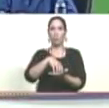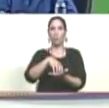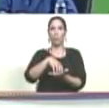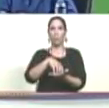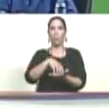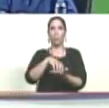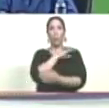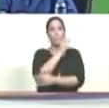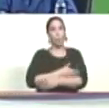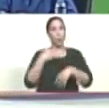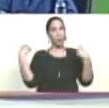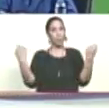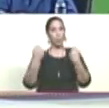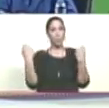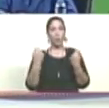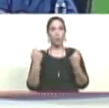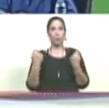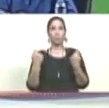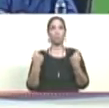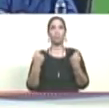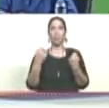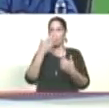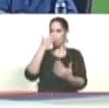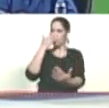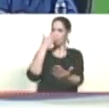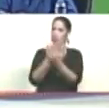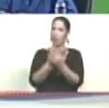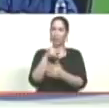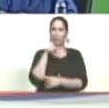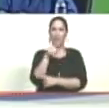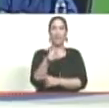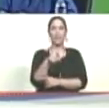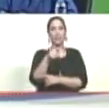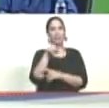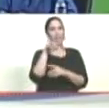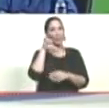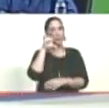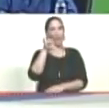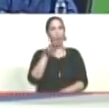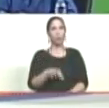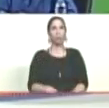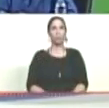y el poder popular debe estar al frente de ese Estado, lo creo profundamente.